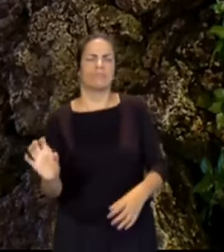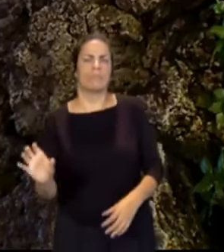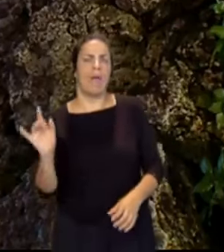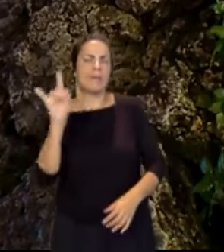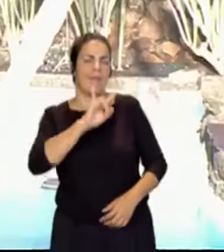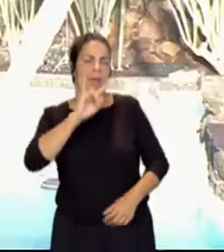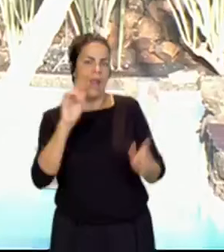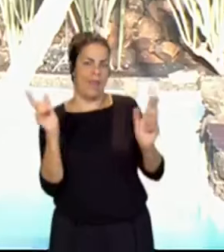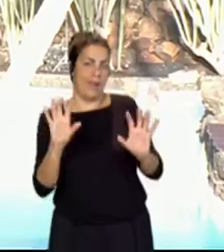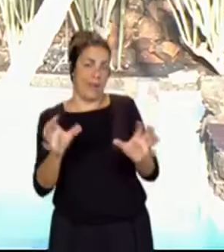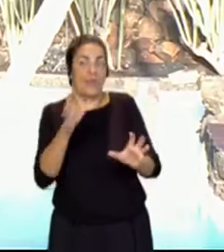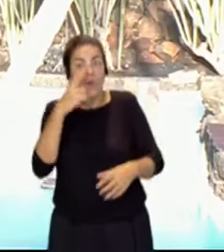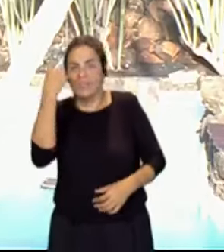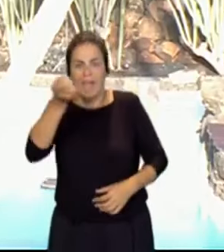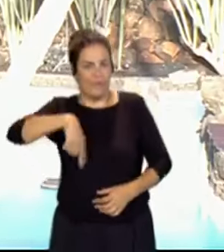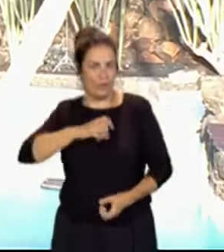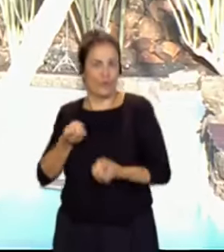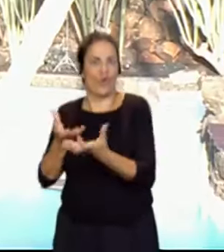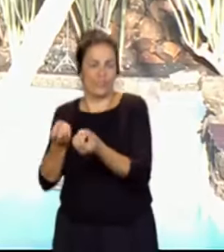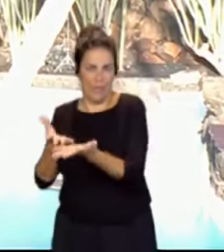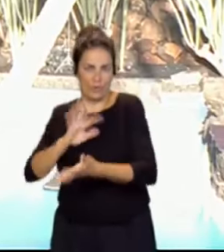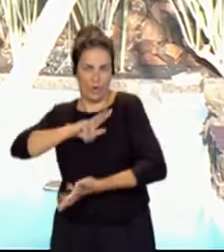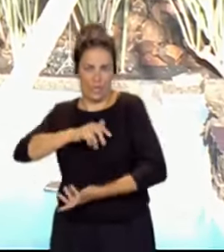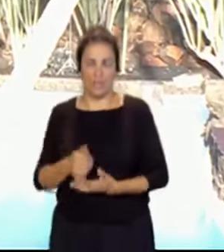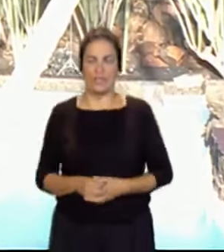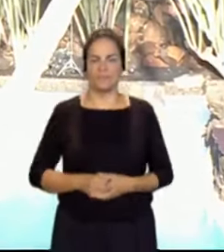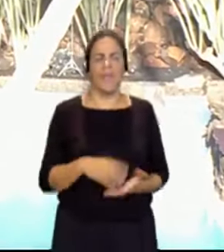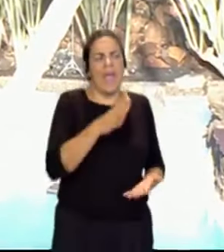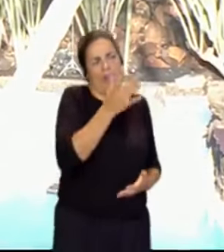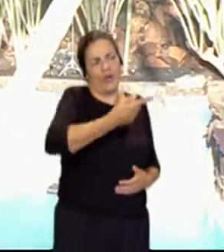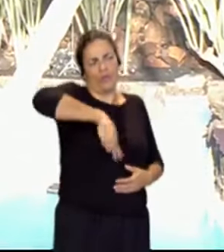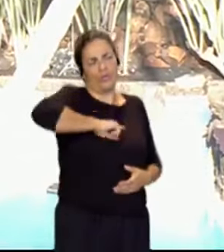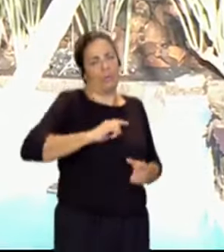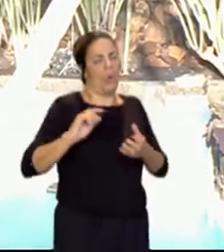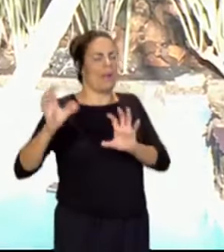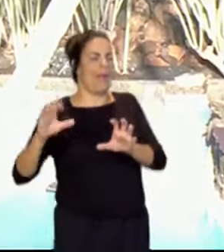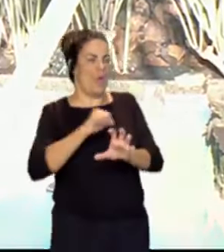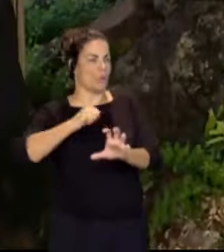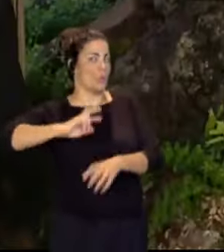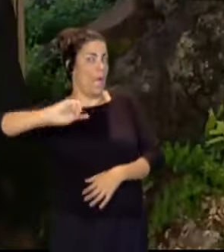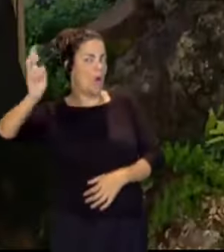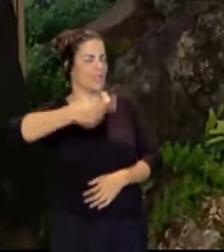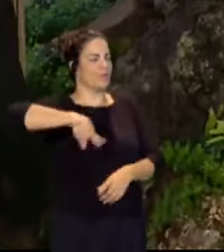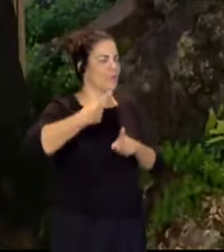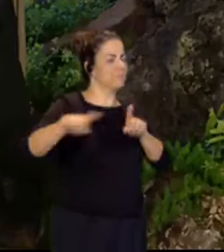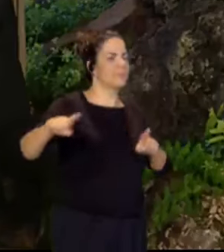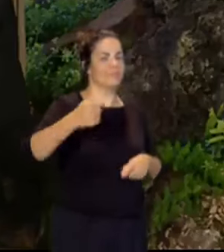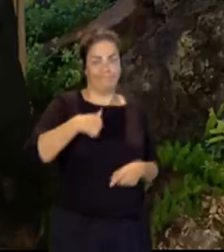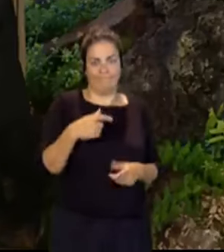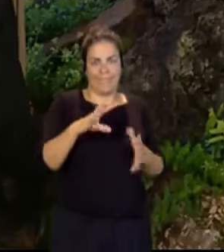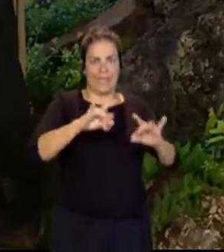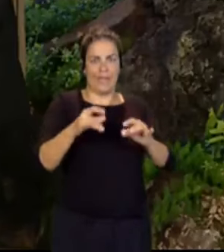que que ahí lo estamos contando Y si algo nos diferencia quizás de otras radios autonómicas eh Leticia es nuestra fragmentación